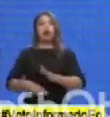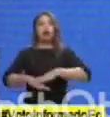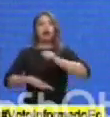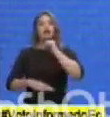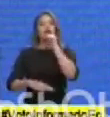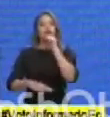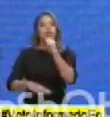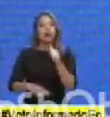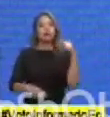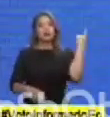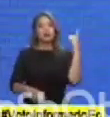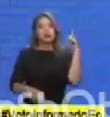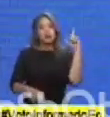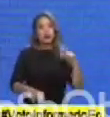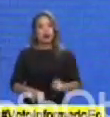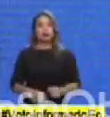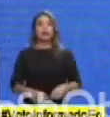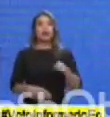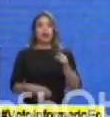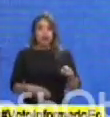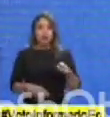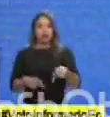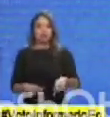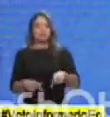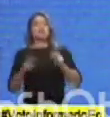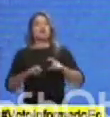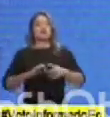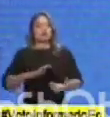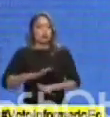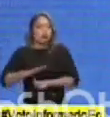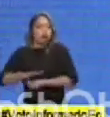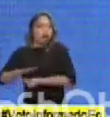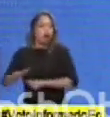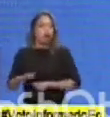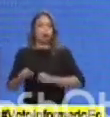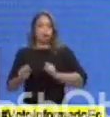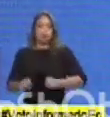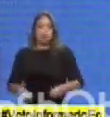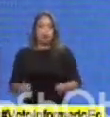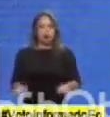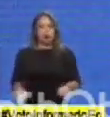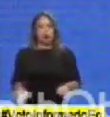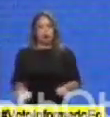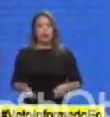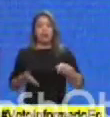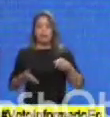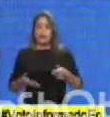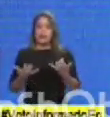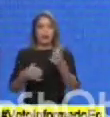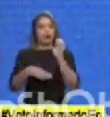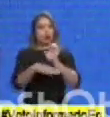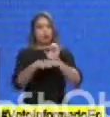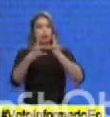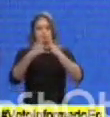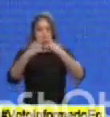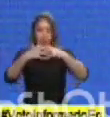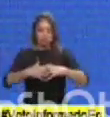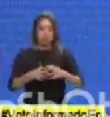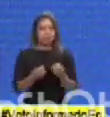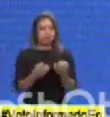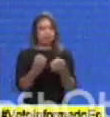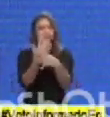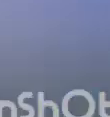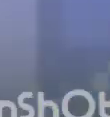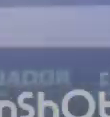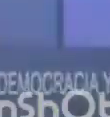liderazgo que está permitiendo que la corrupción y la impunidad la ausencia de Liderazgo no está arrebatando nuestro país y no esté desangrando a la sociedad